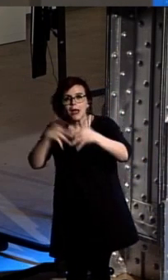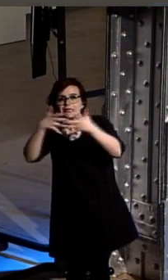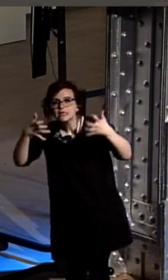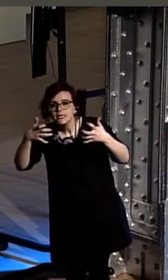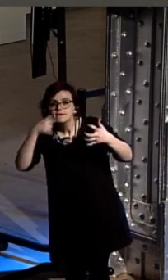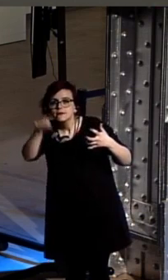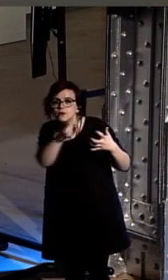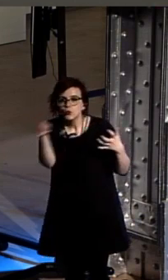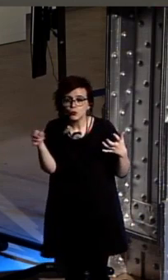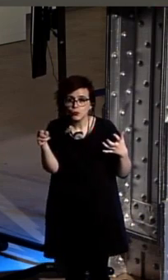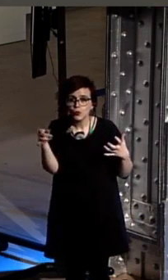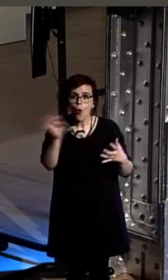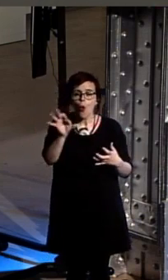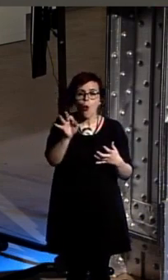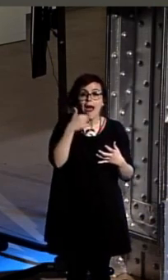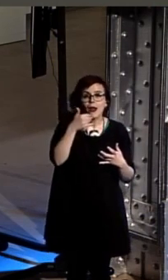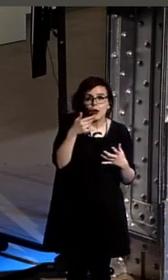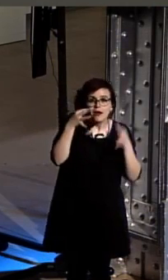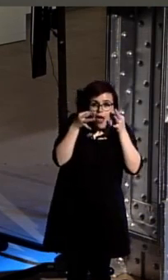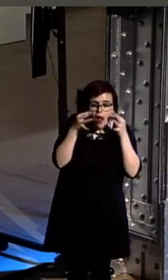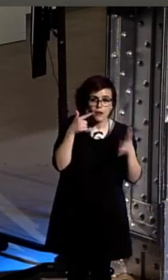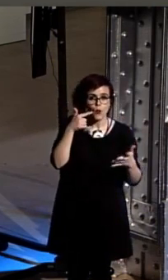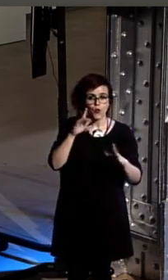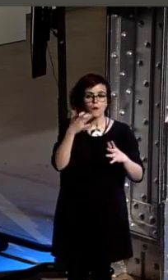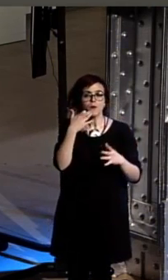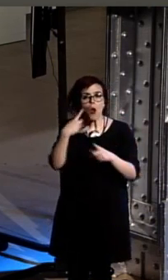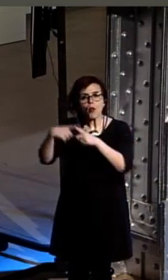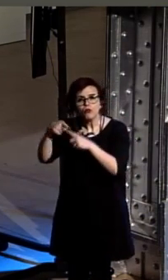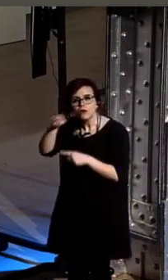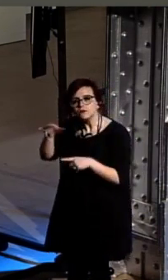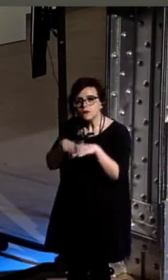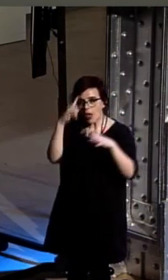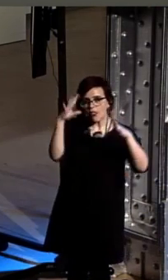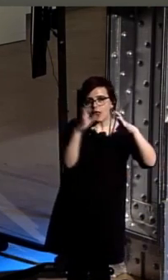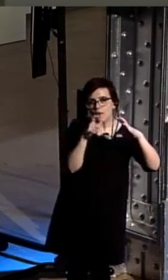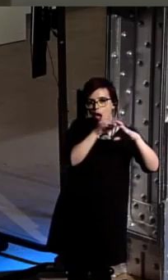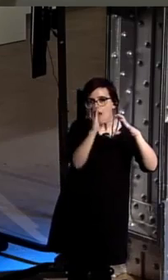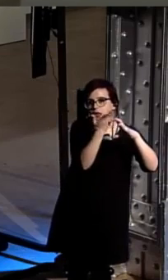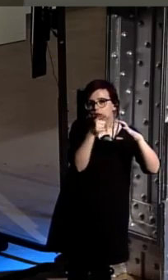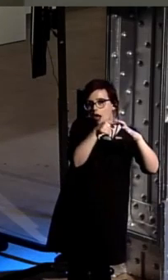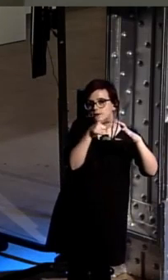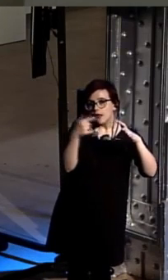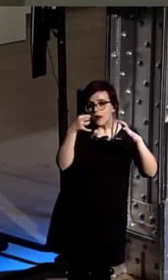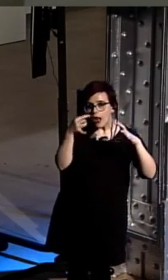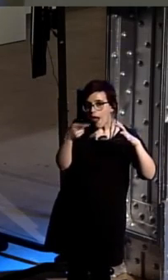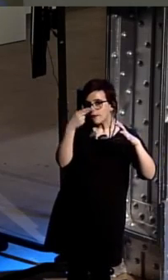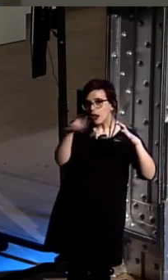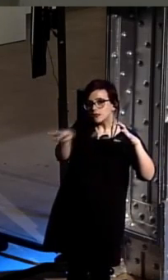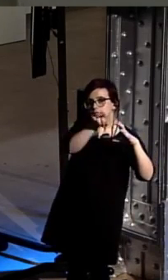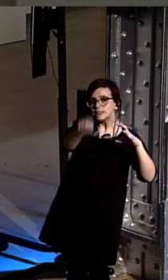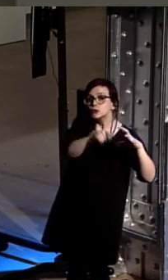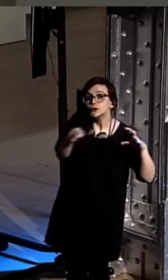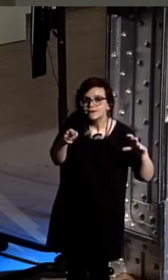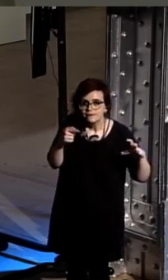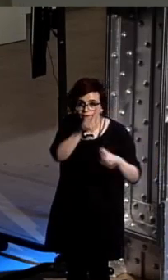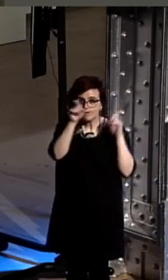mensaje? O en algo que tiene un impacto sobre un producto. Es más fácil decirlo que hacerlo realmente. Y